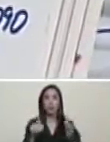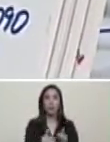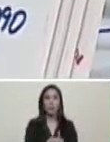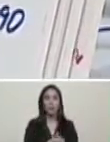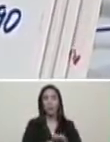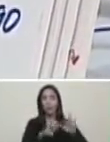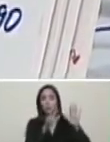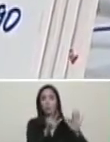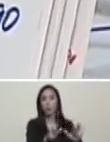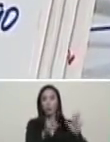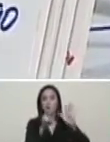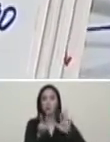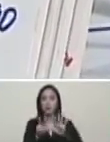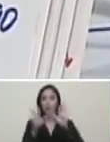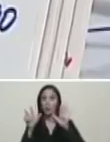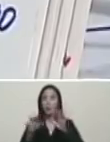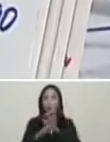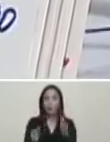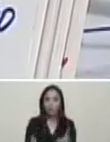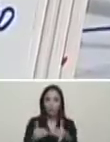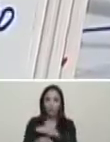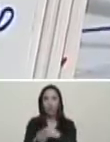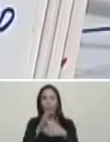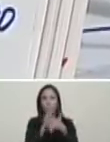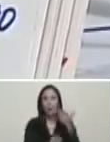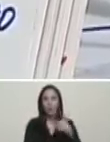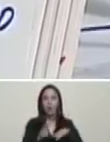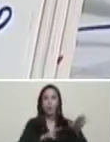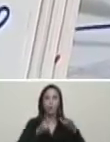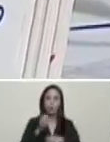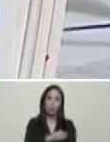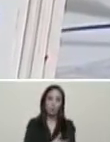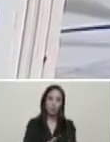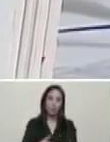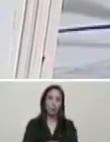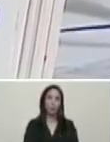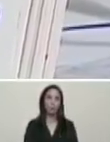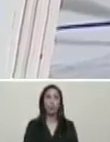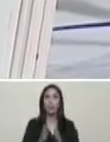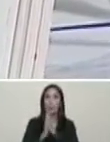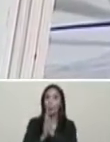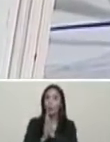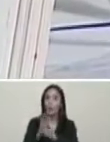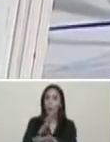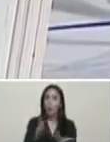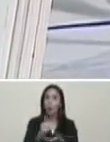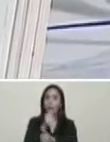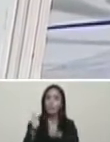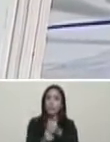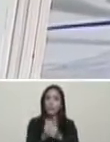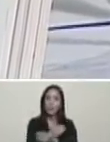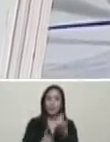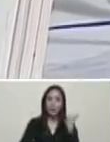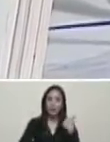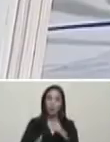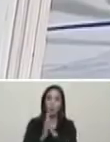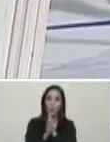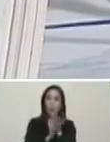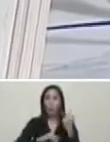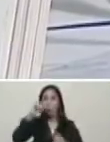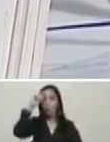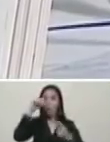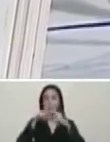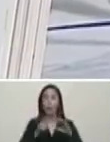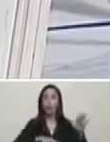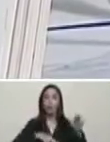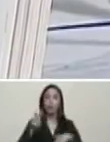9.256.878 CLAP. La meta es 12 millones. Sigo insistiendo, ministro Medina, compañera vicepresidenta. La meta es 12